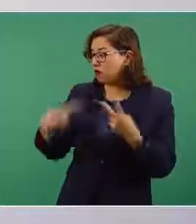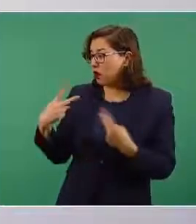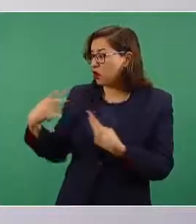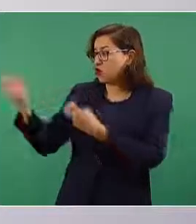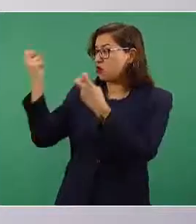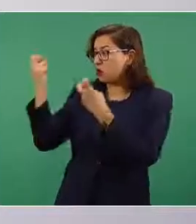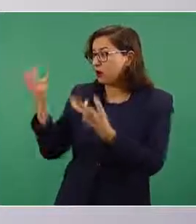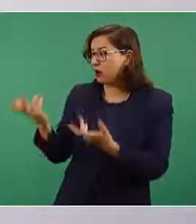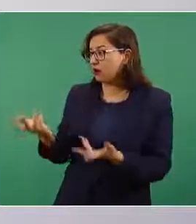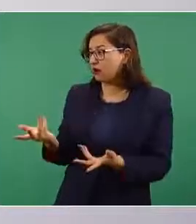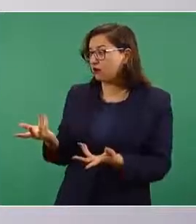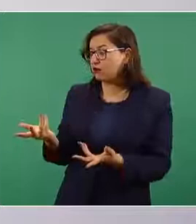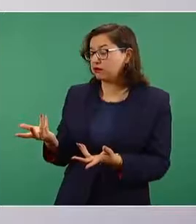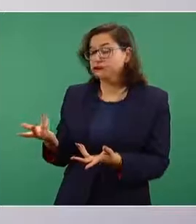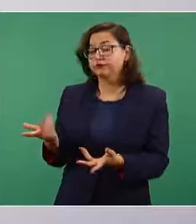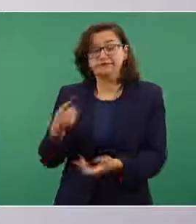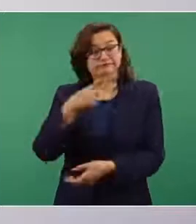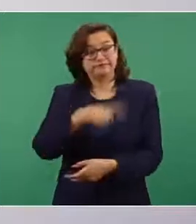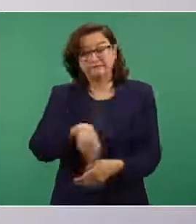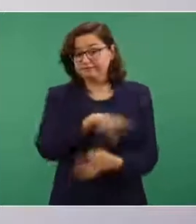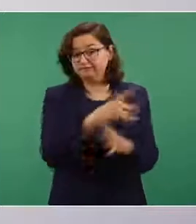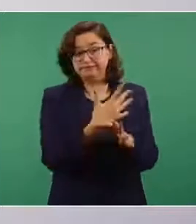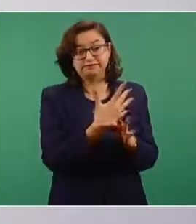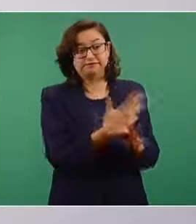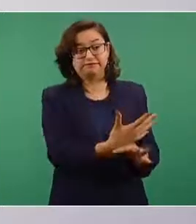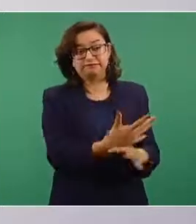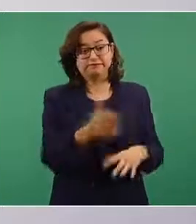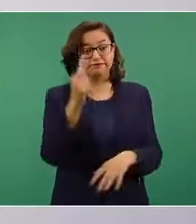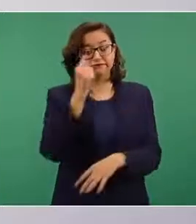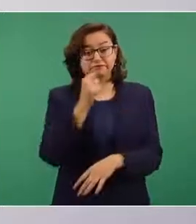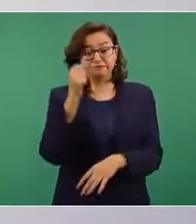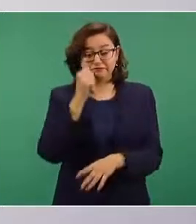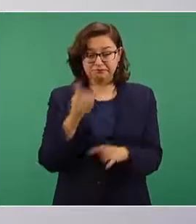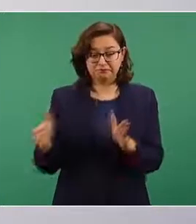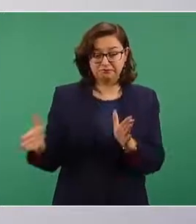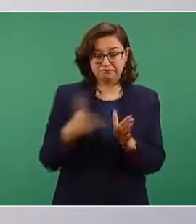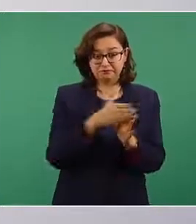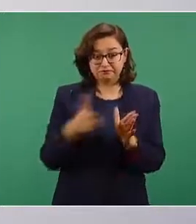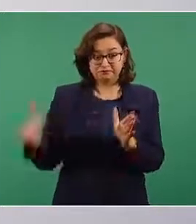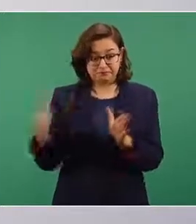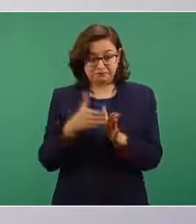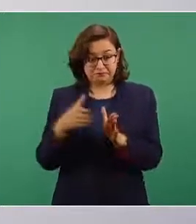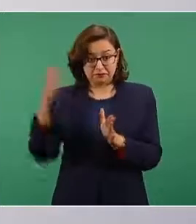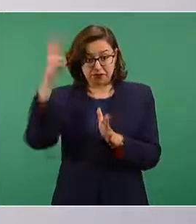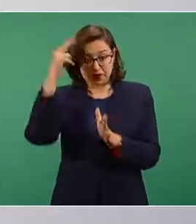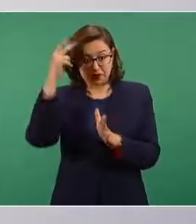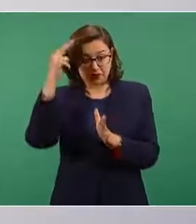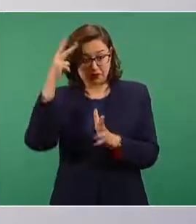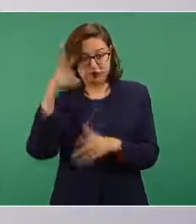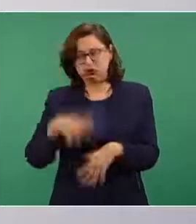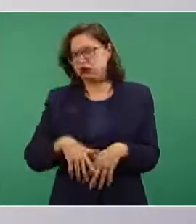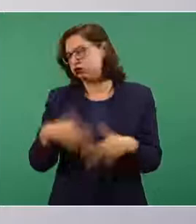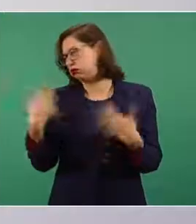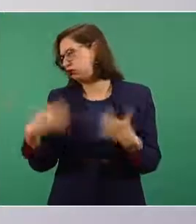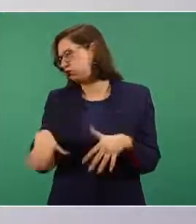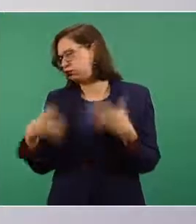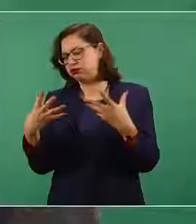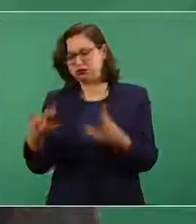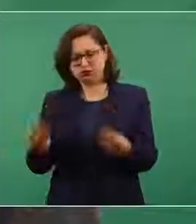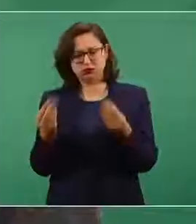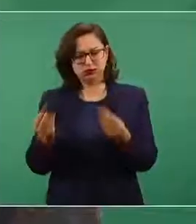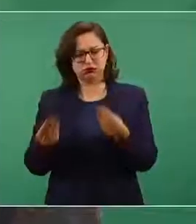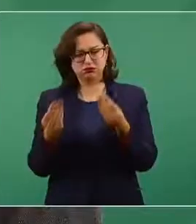No solo en el Porfiriato, ahí fue brutal.